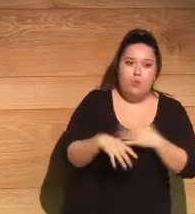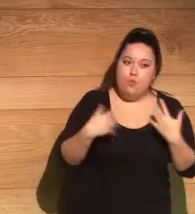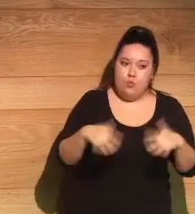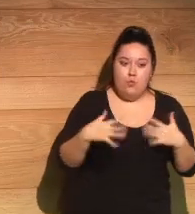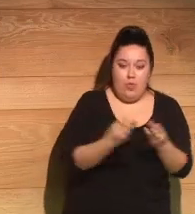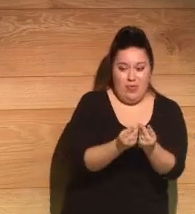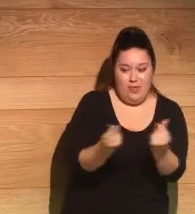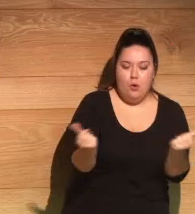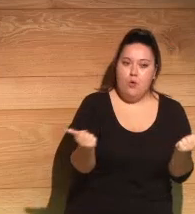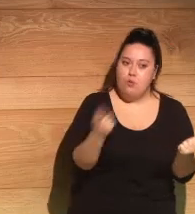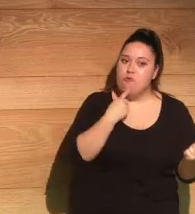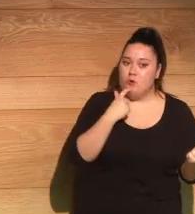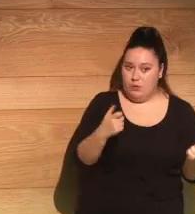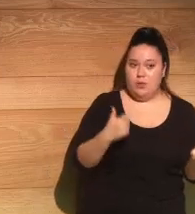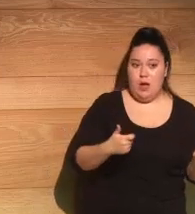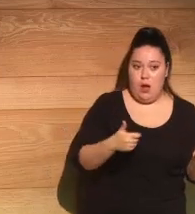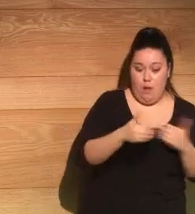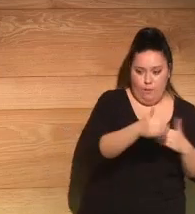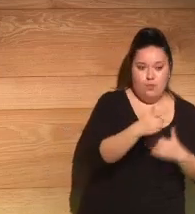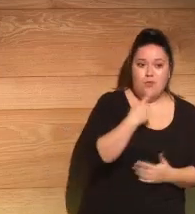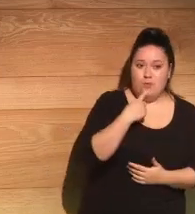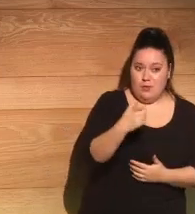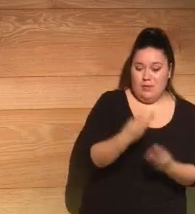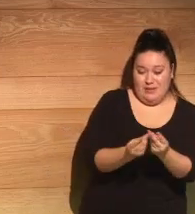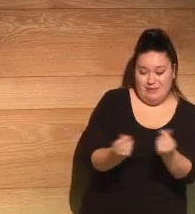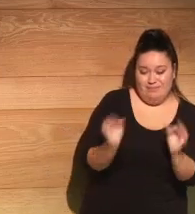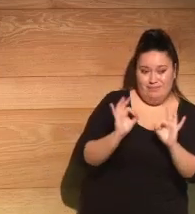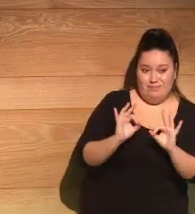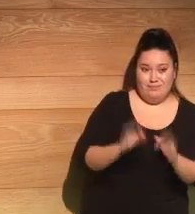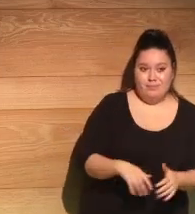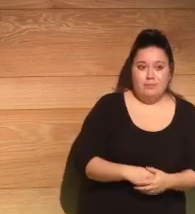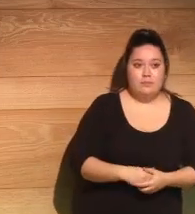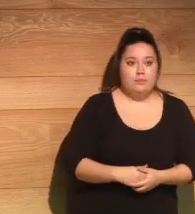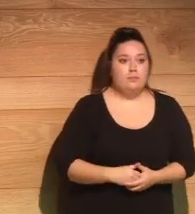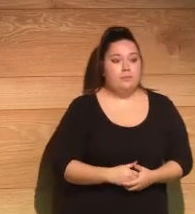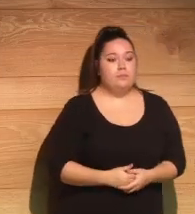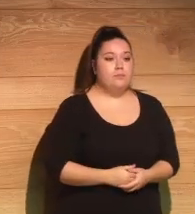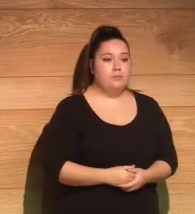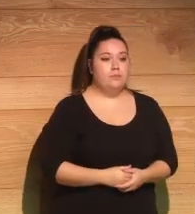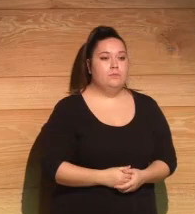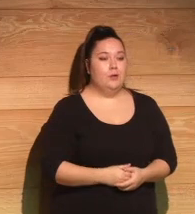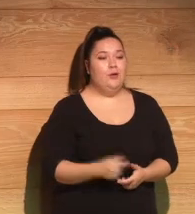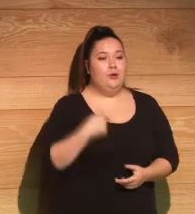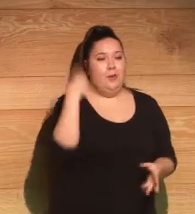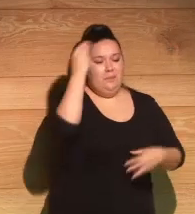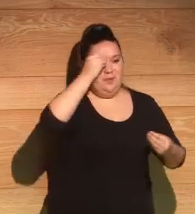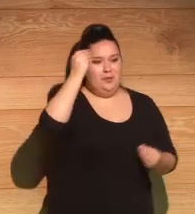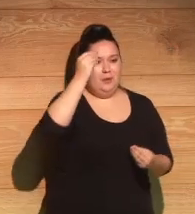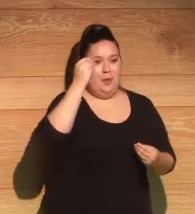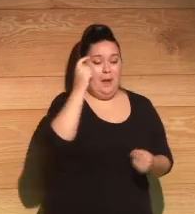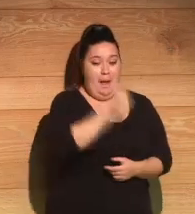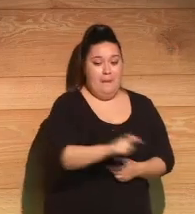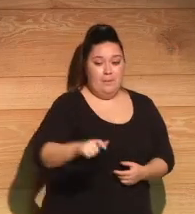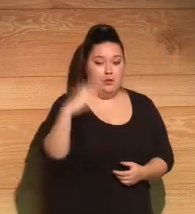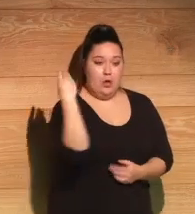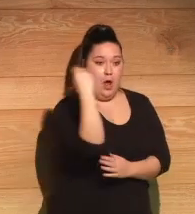tiempo. Y yo creo que ahí, por desgracia, es intergeneracional. Es más, diría que la gente más